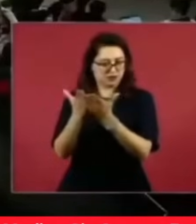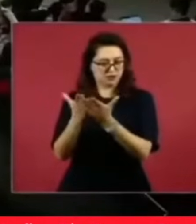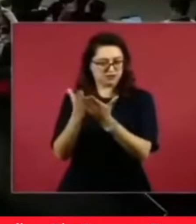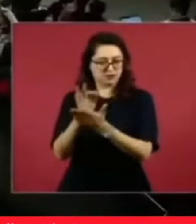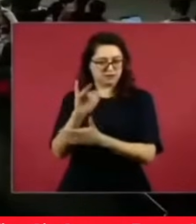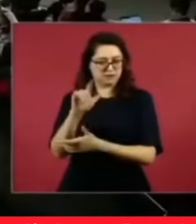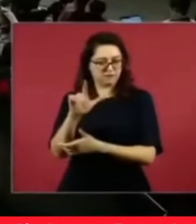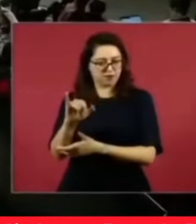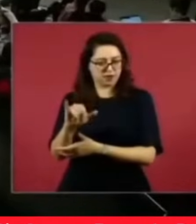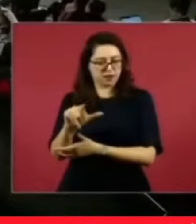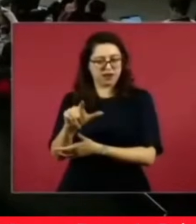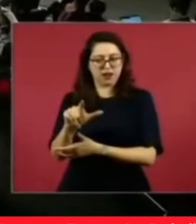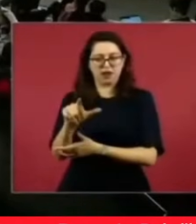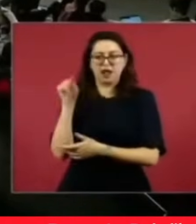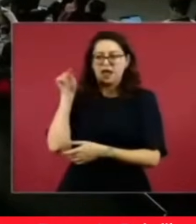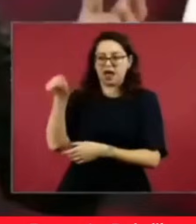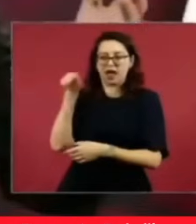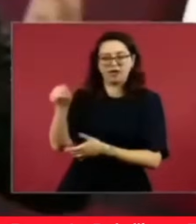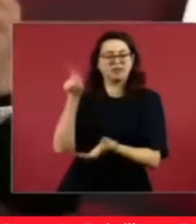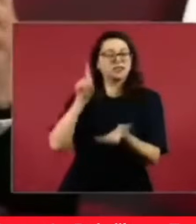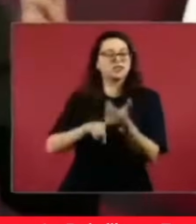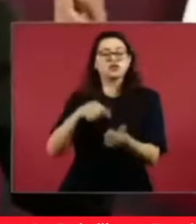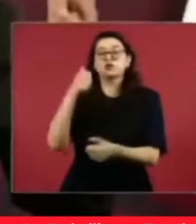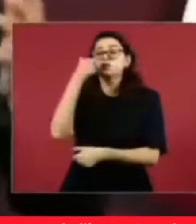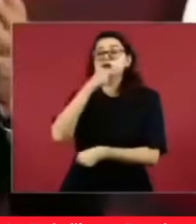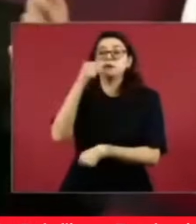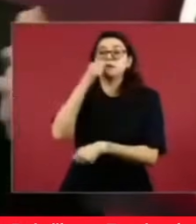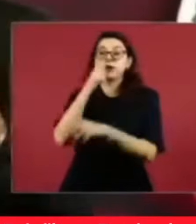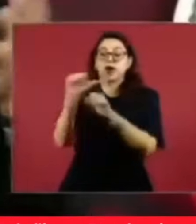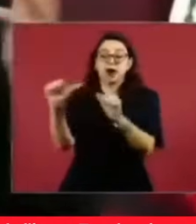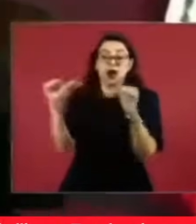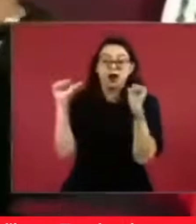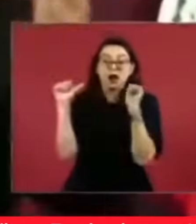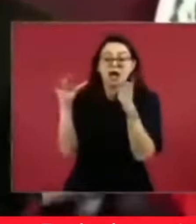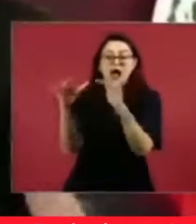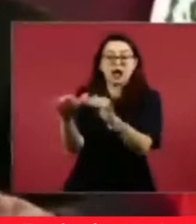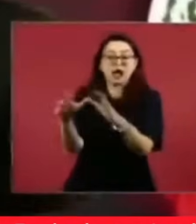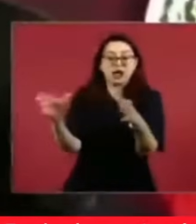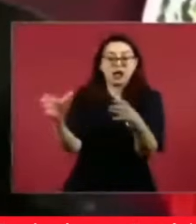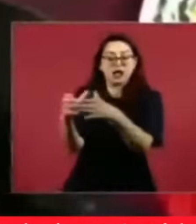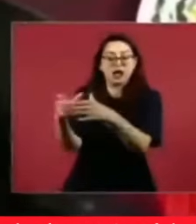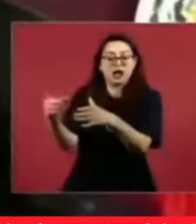es una especie de cónclave de derecha.